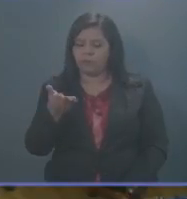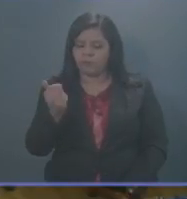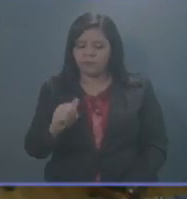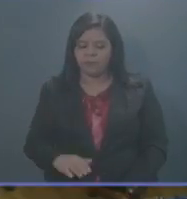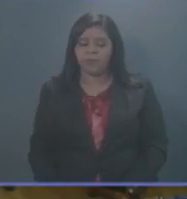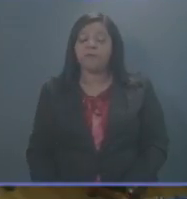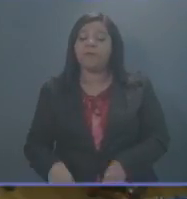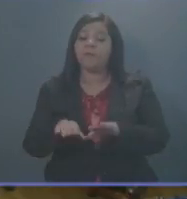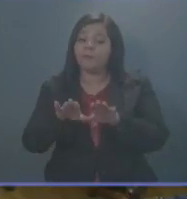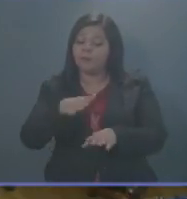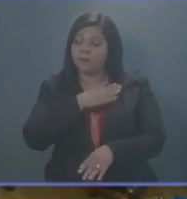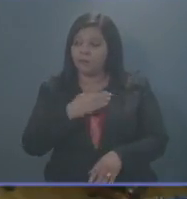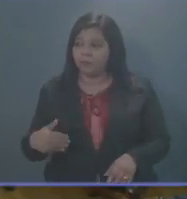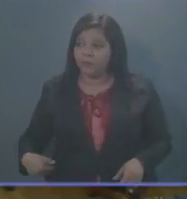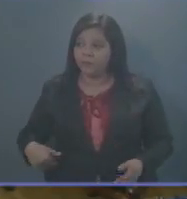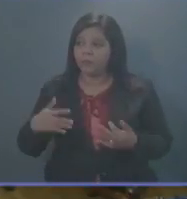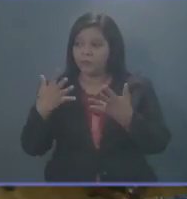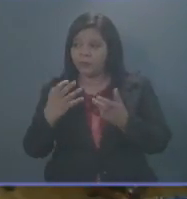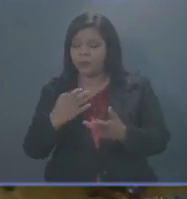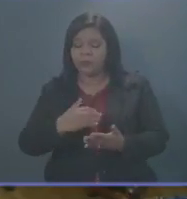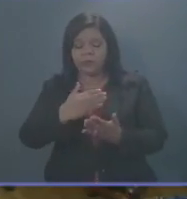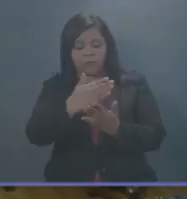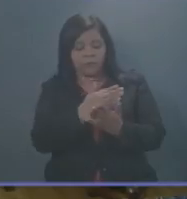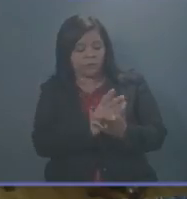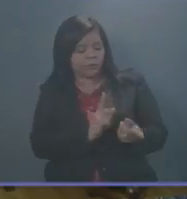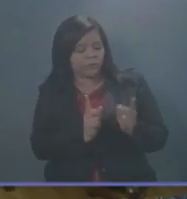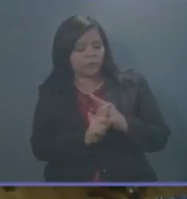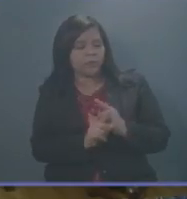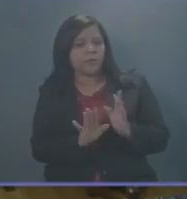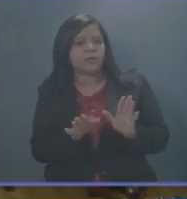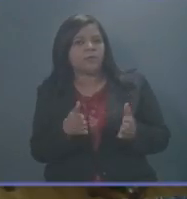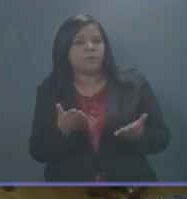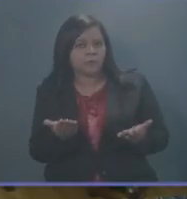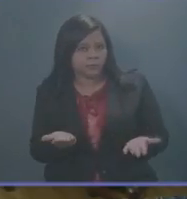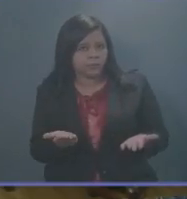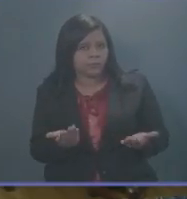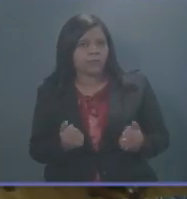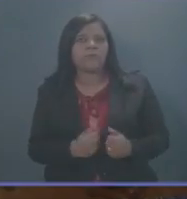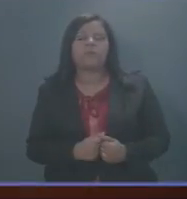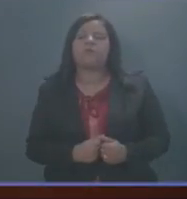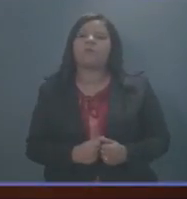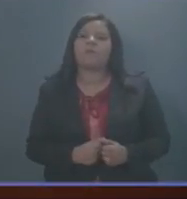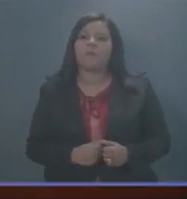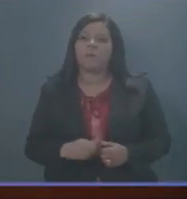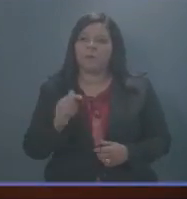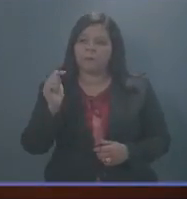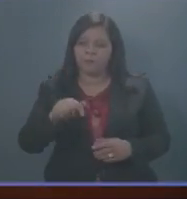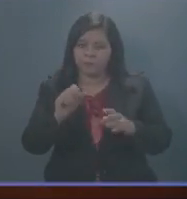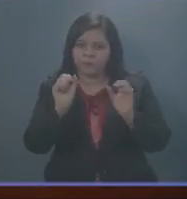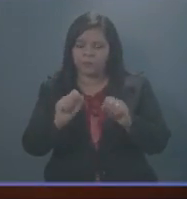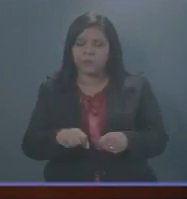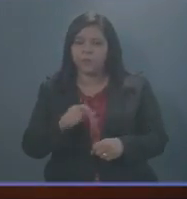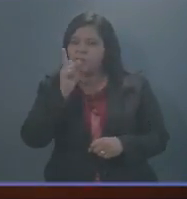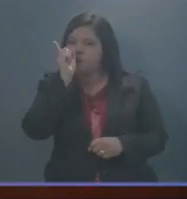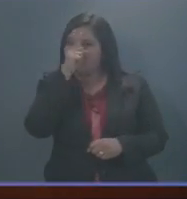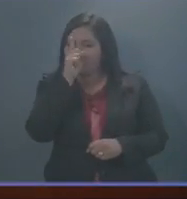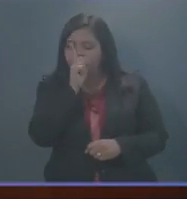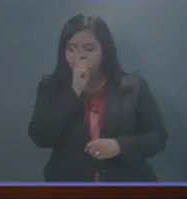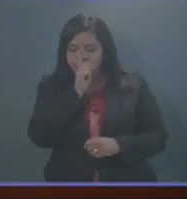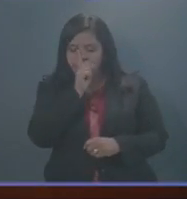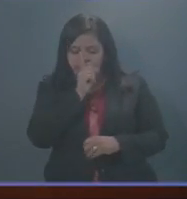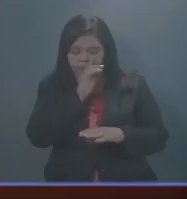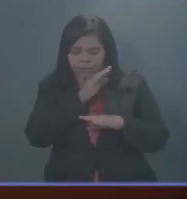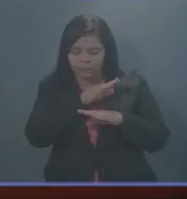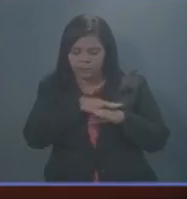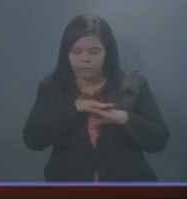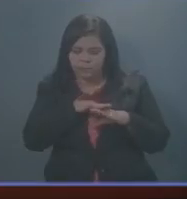Muchas gracias, presidente. Quisiera pedir modificación de agenda en el sentido que se agregue al minuto de